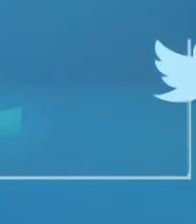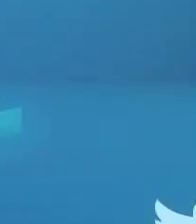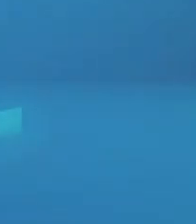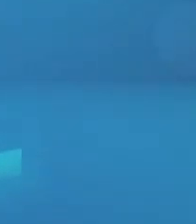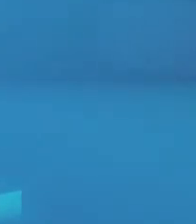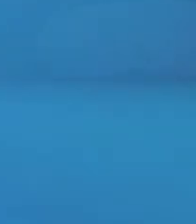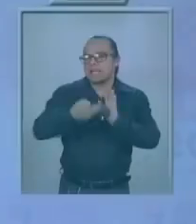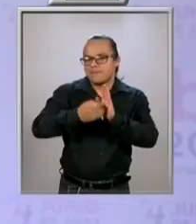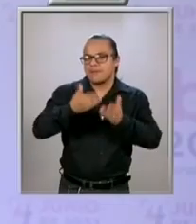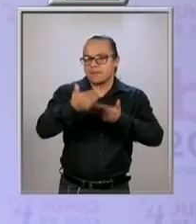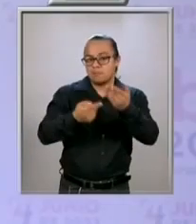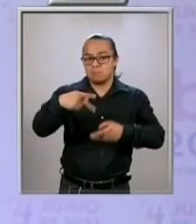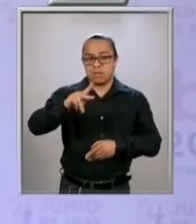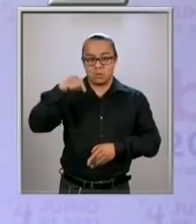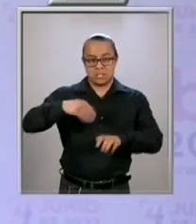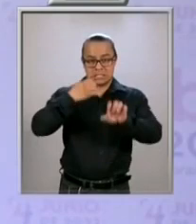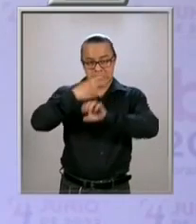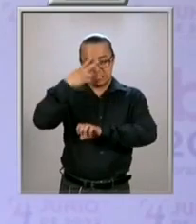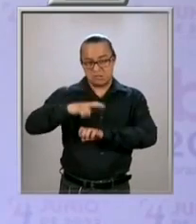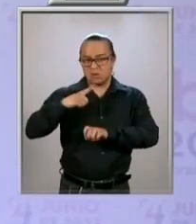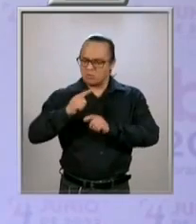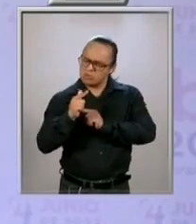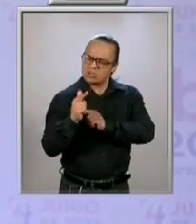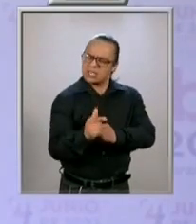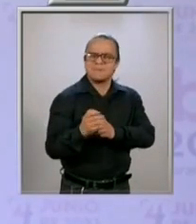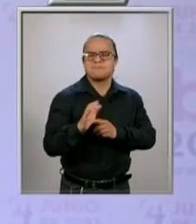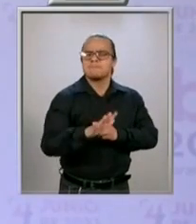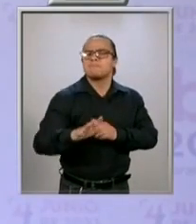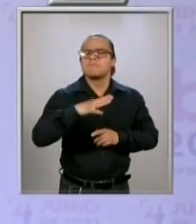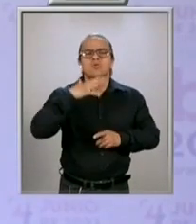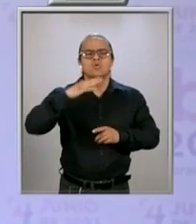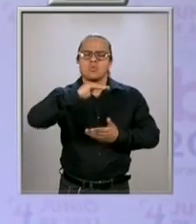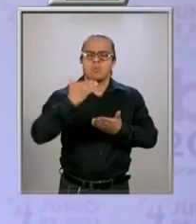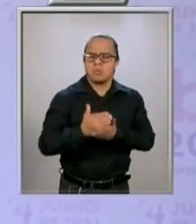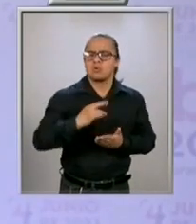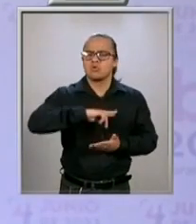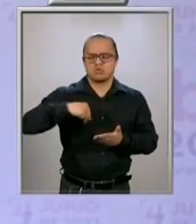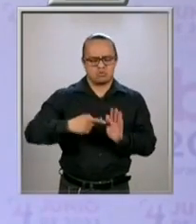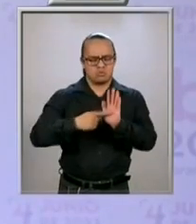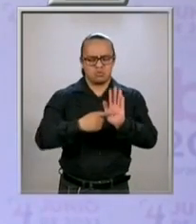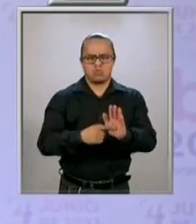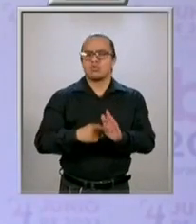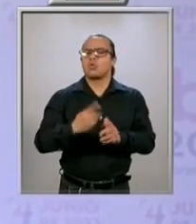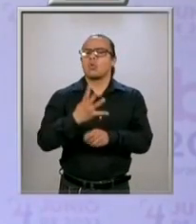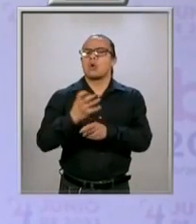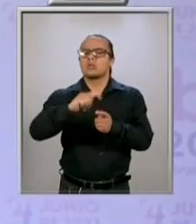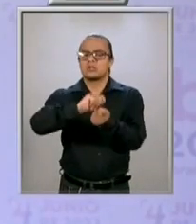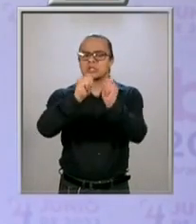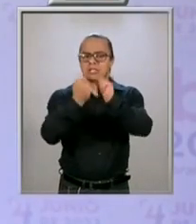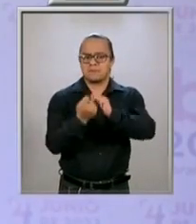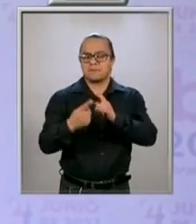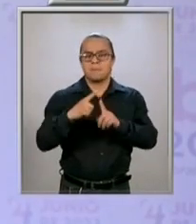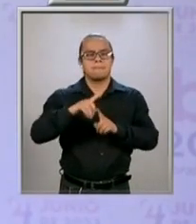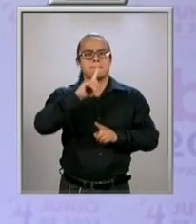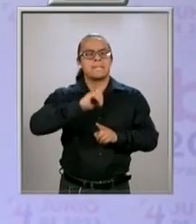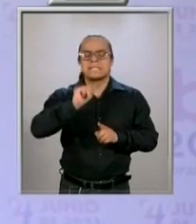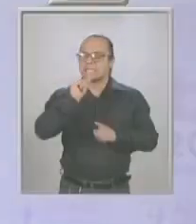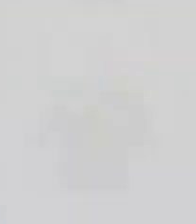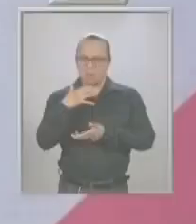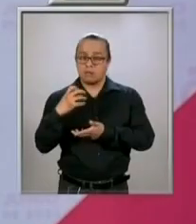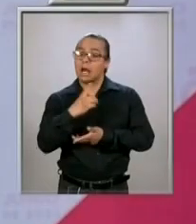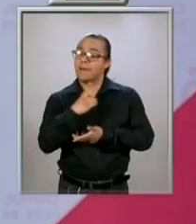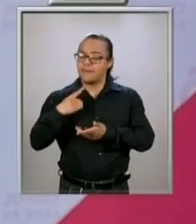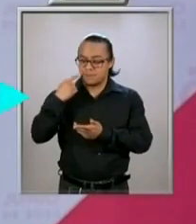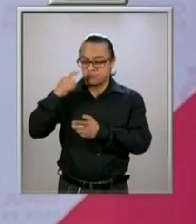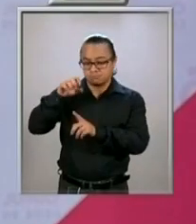el estado en estado de México no se robará más aplicaré los preceptos de la cuatro t no robar no mentir y no traicionar